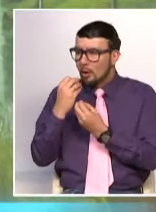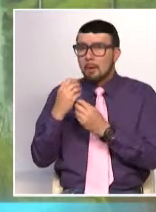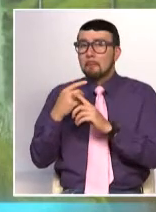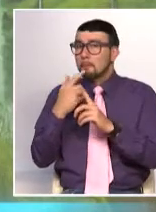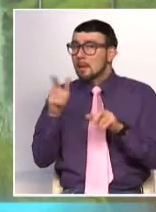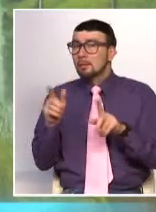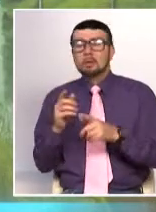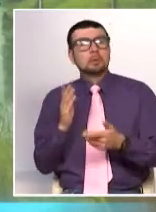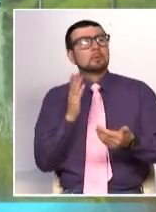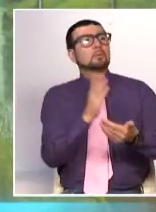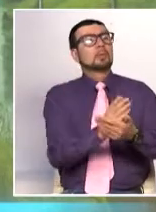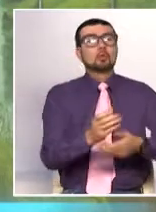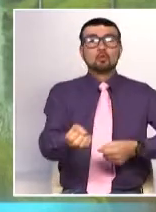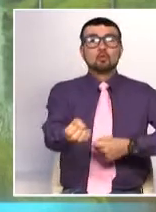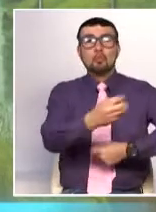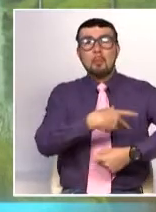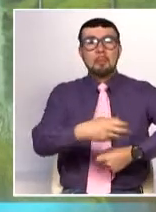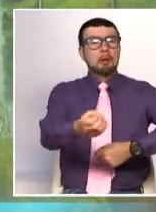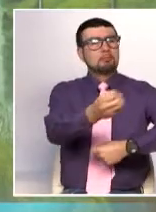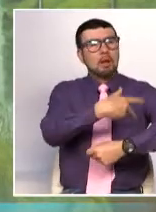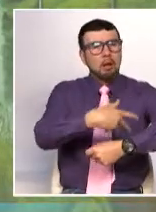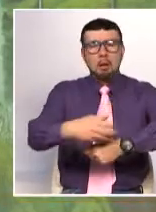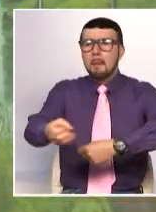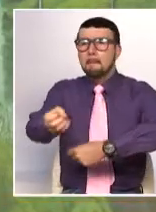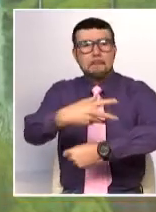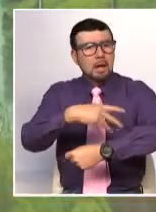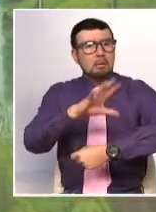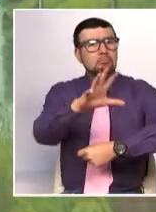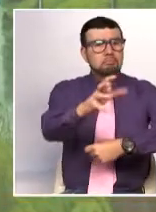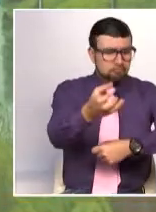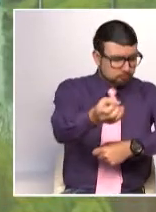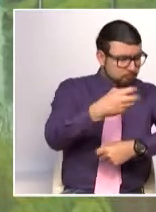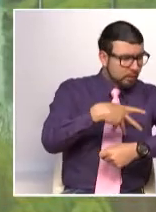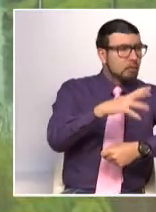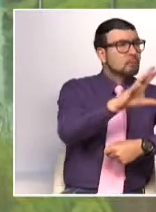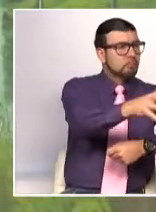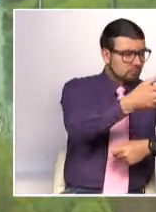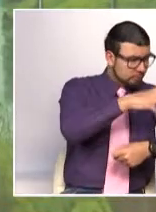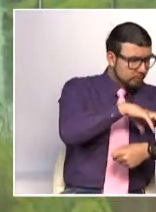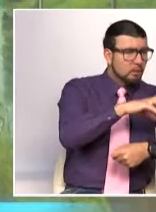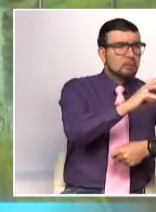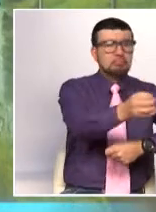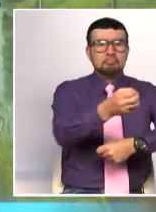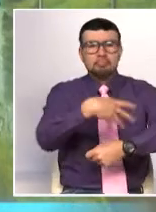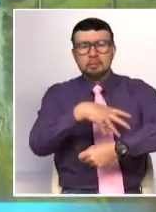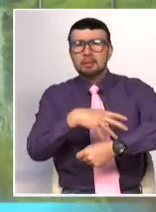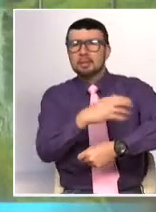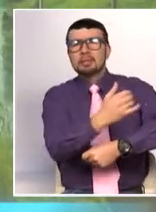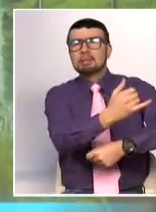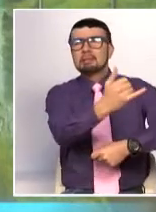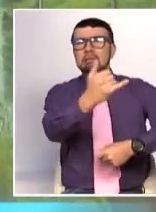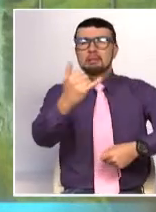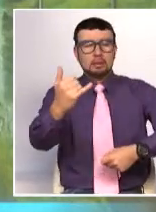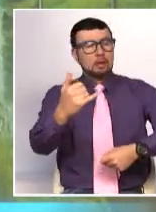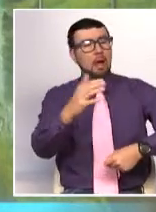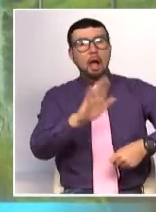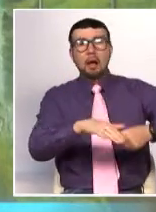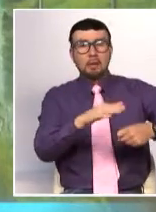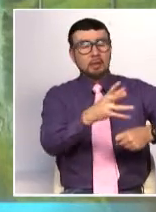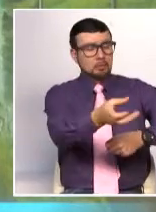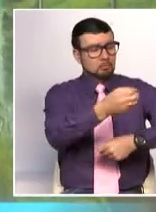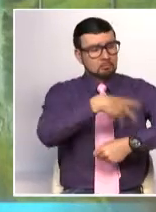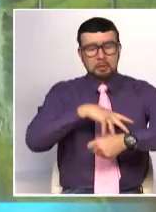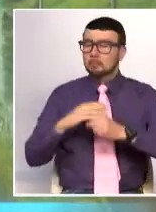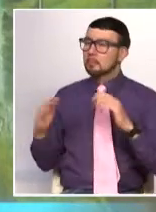un supermercado y vemos una cantidad de comidas que tenemos o que llevamos a nuestras